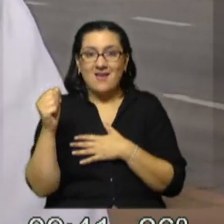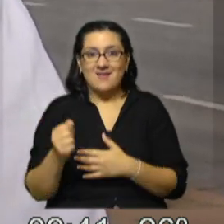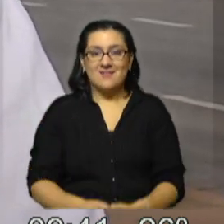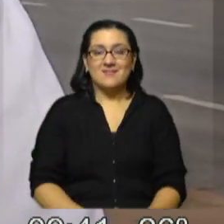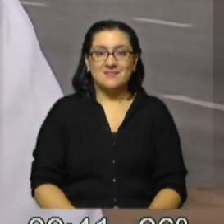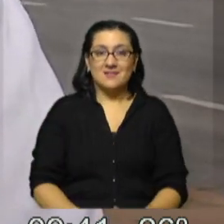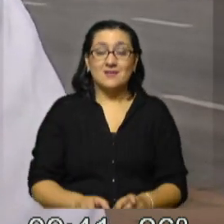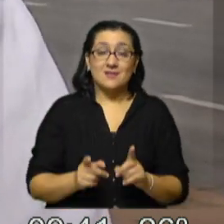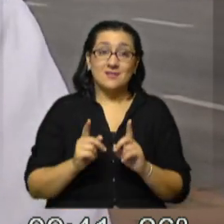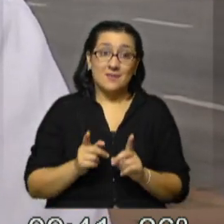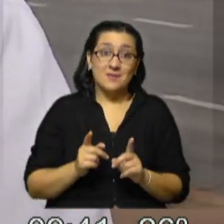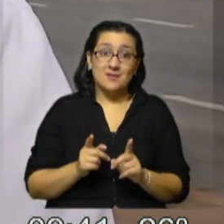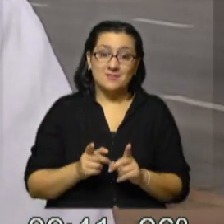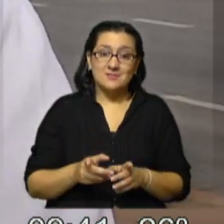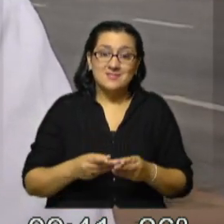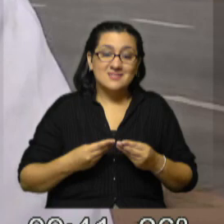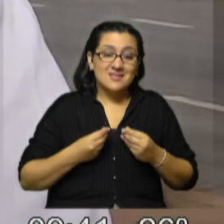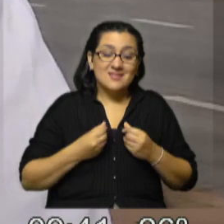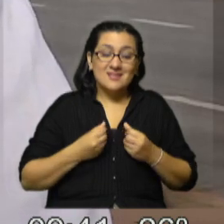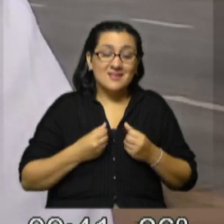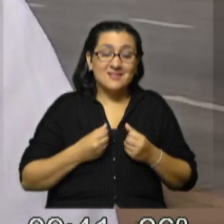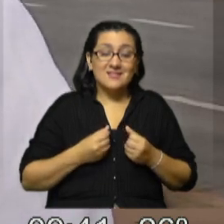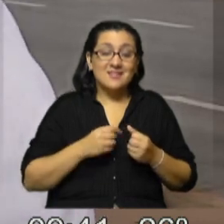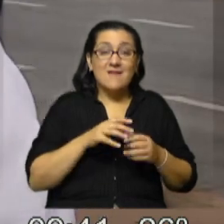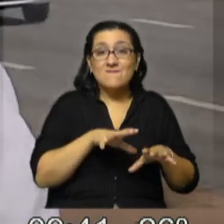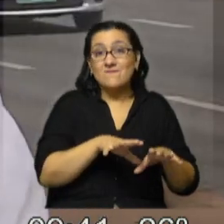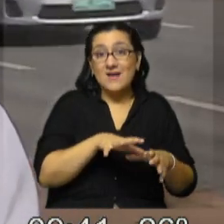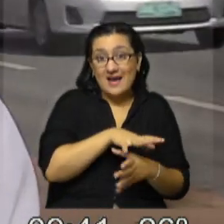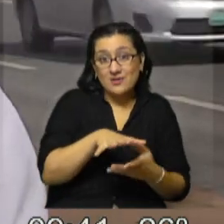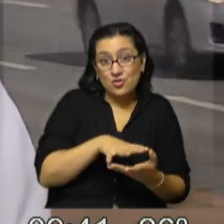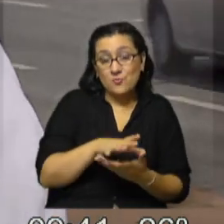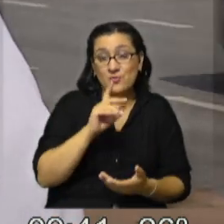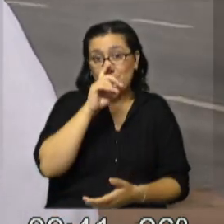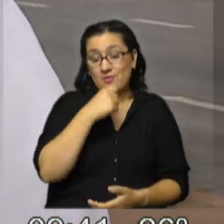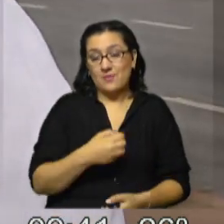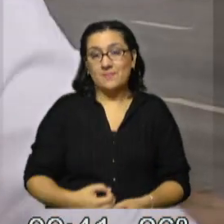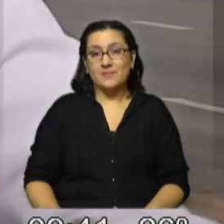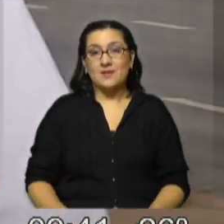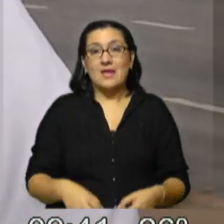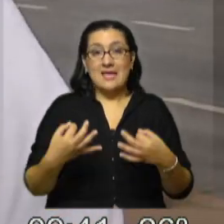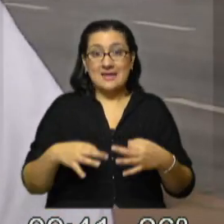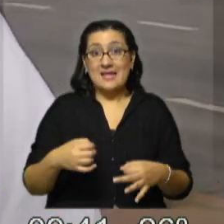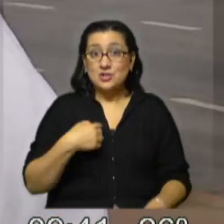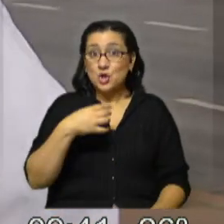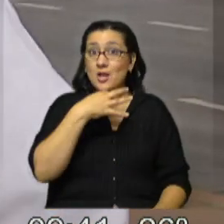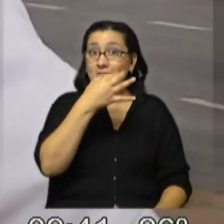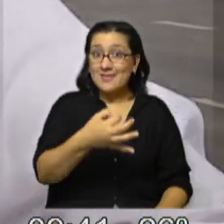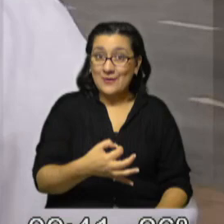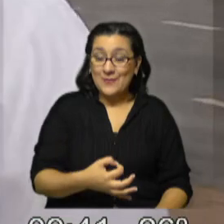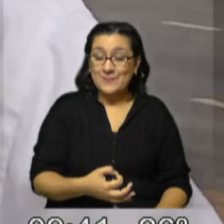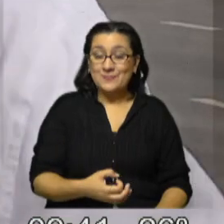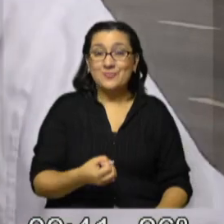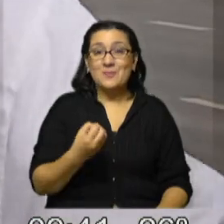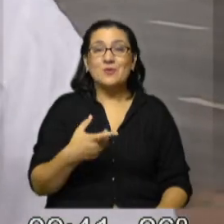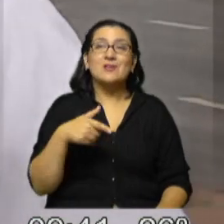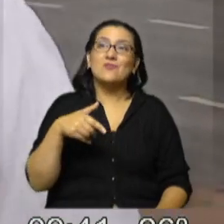que también, ¿no?, le pertenece a las distintas barrialidades aquí en Montevideo? En realidad, yo le digo a ellos, porque, claro,